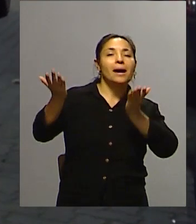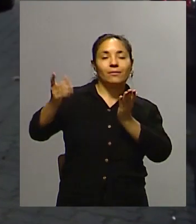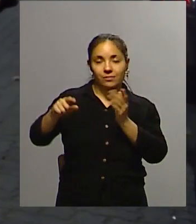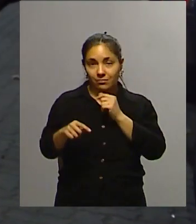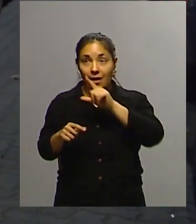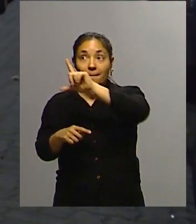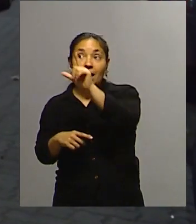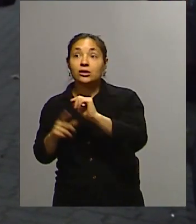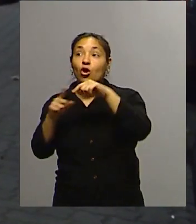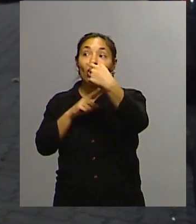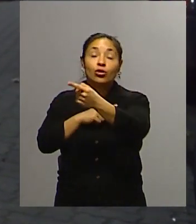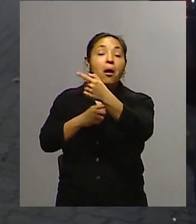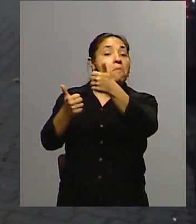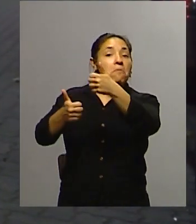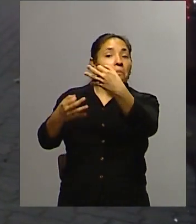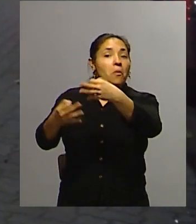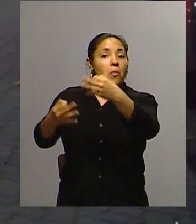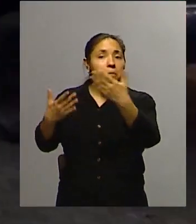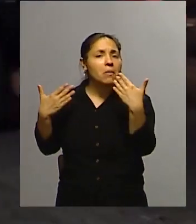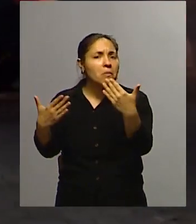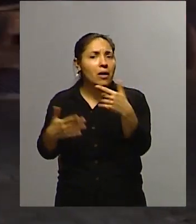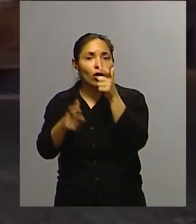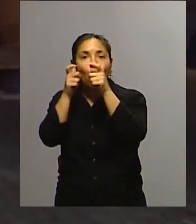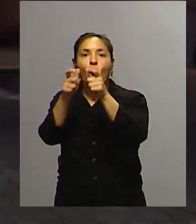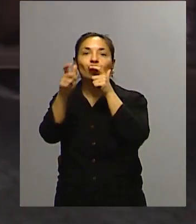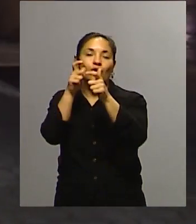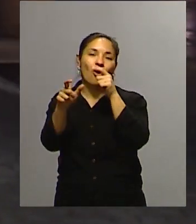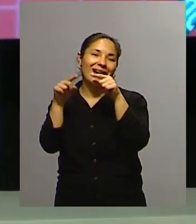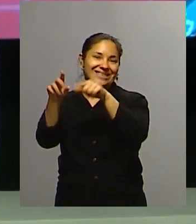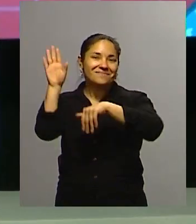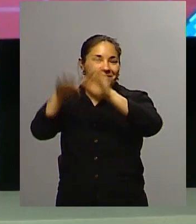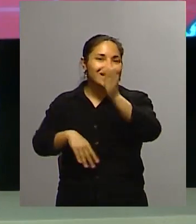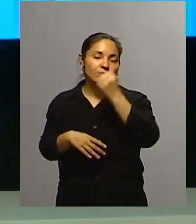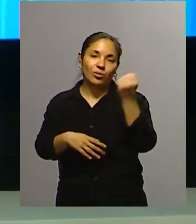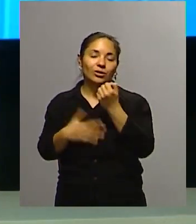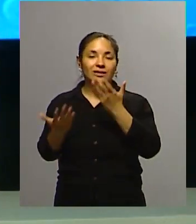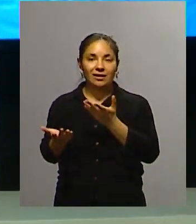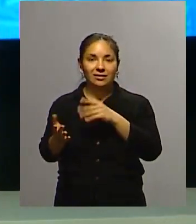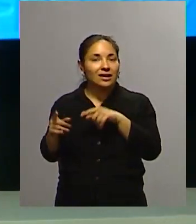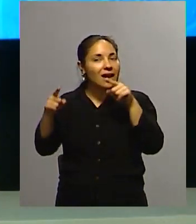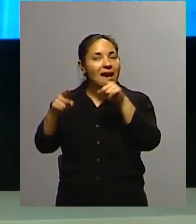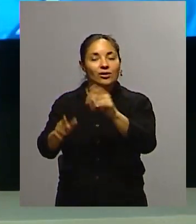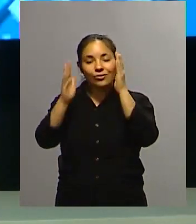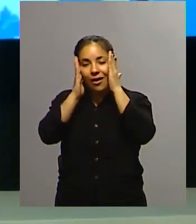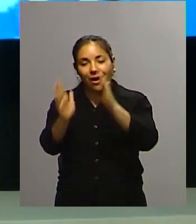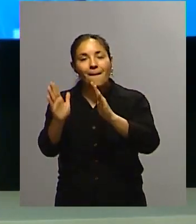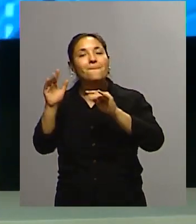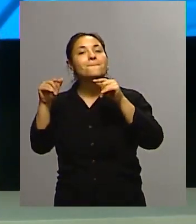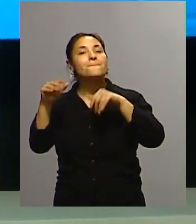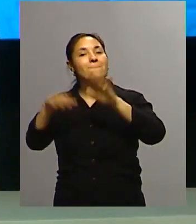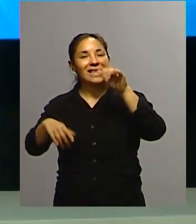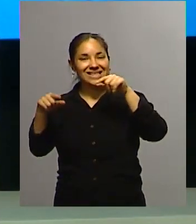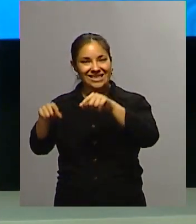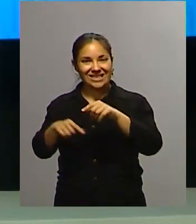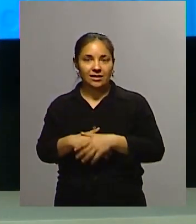países funciona los controles. Creo que ahí hay que poner mucho foco, mucho foco.